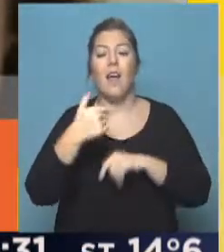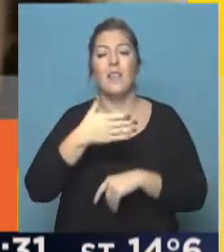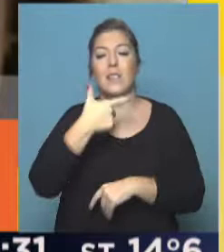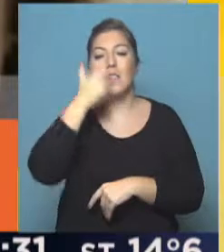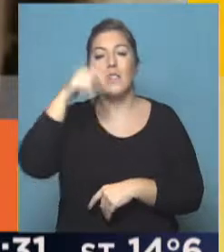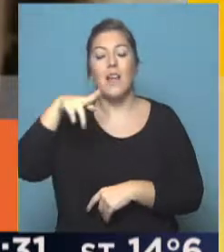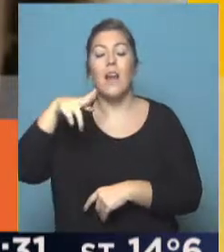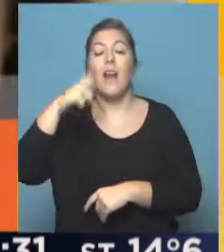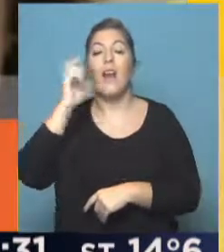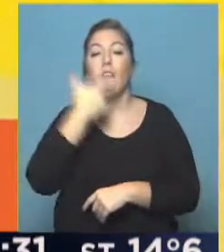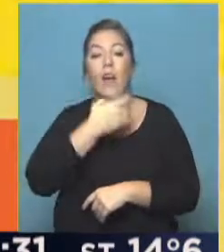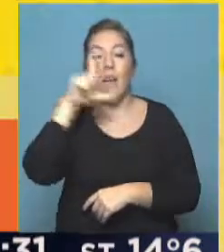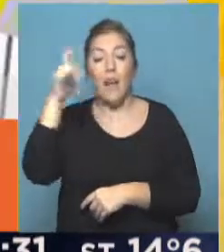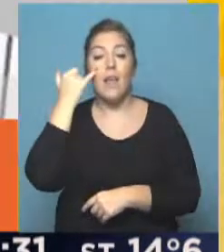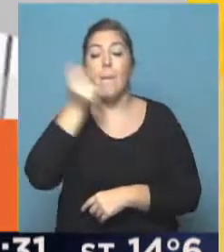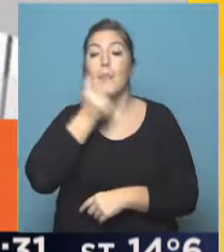Rafael, Mendoza.